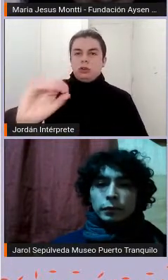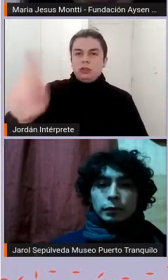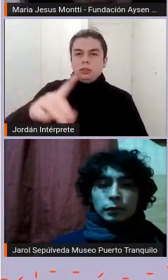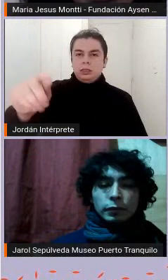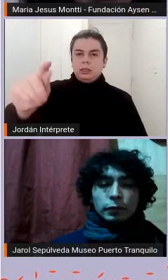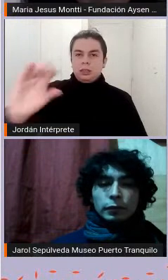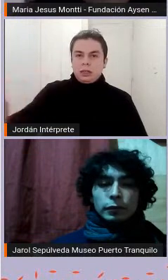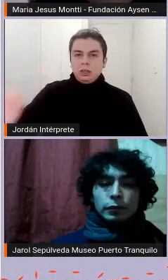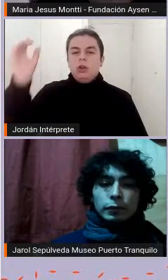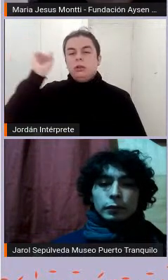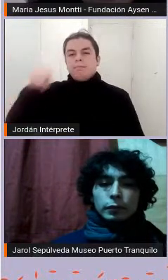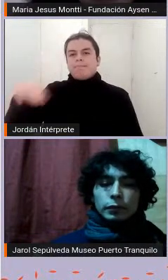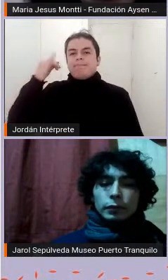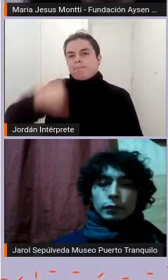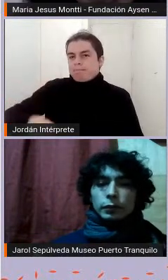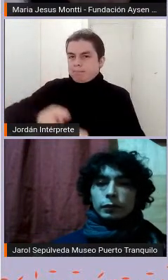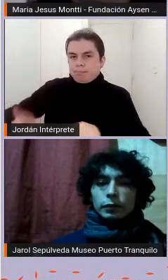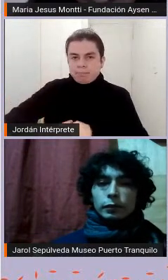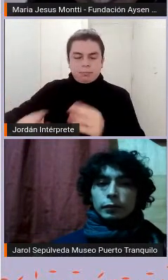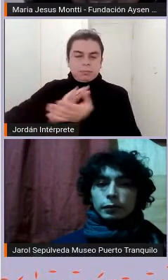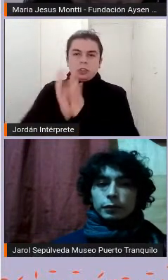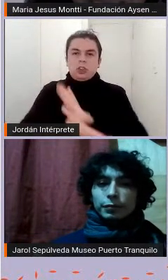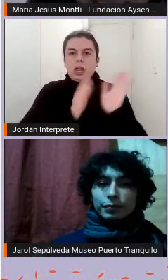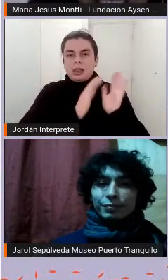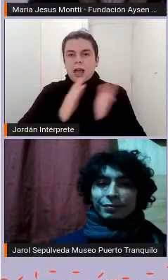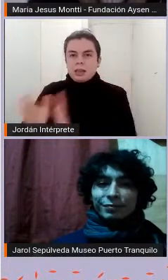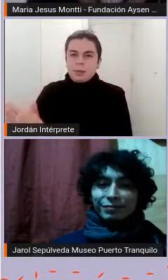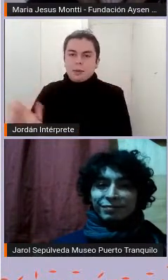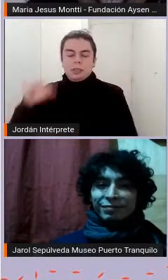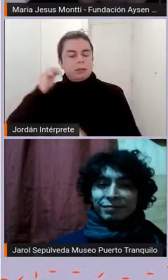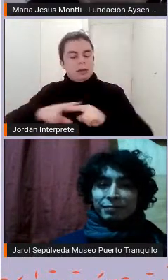ha colaborado con un muy buen registro fotográfico.